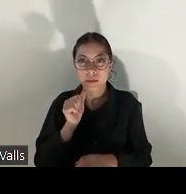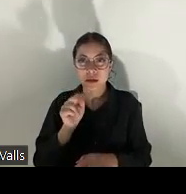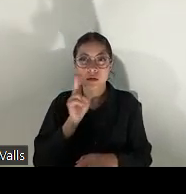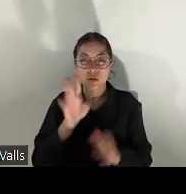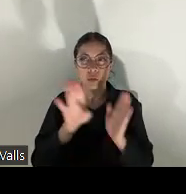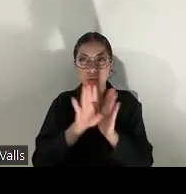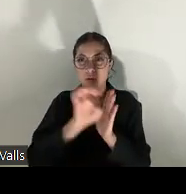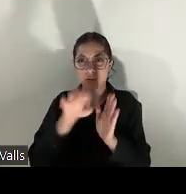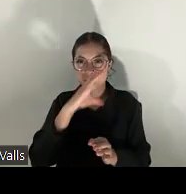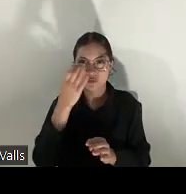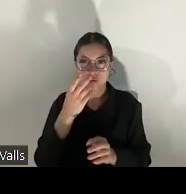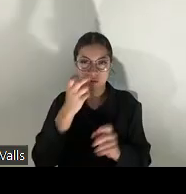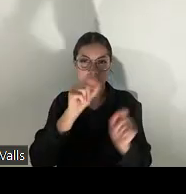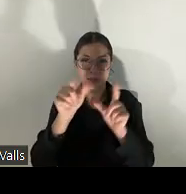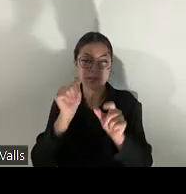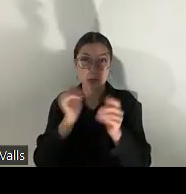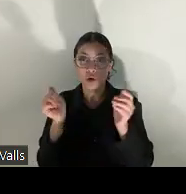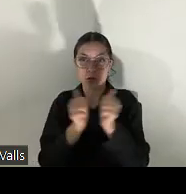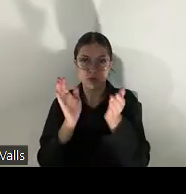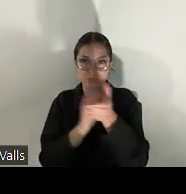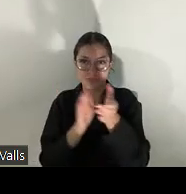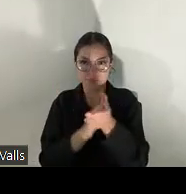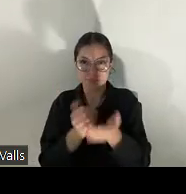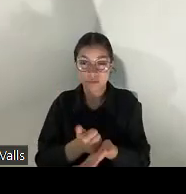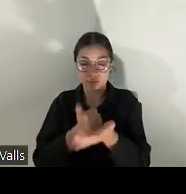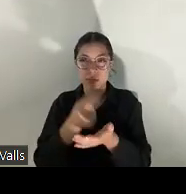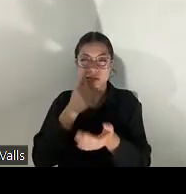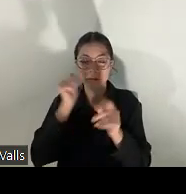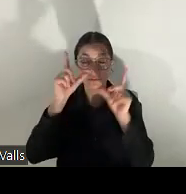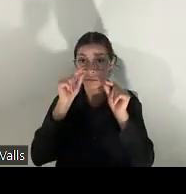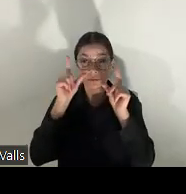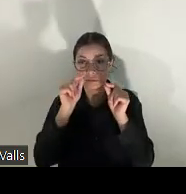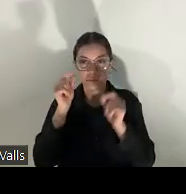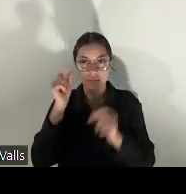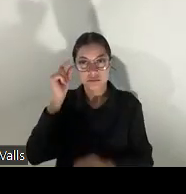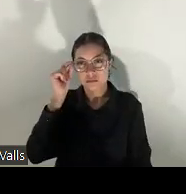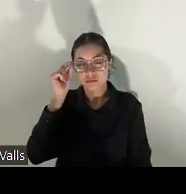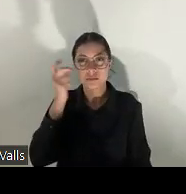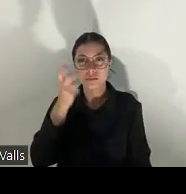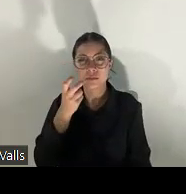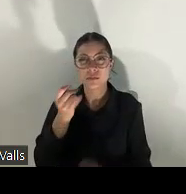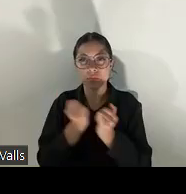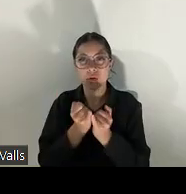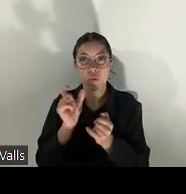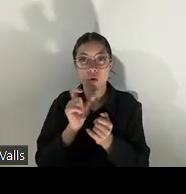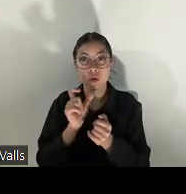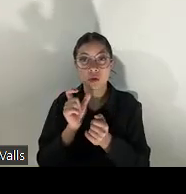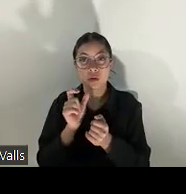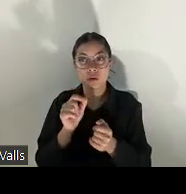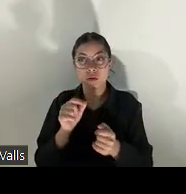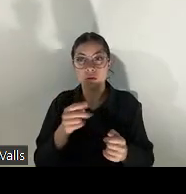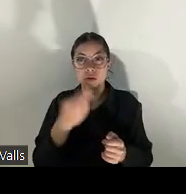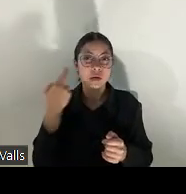una foto como estoy yo aquí aplaudiendo y el niño cierra sus ojitos. Pero también, una vez más, la sonaja es un